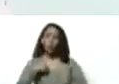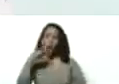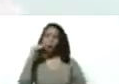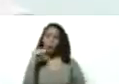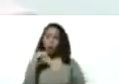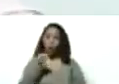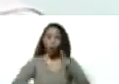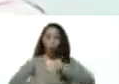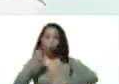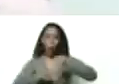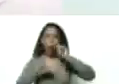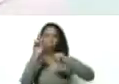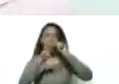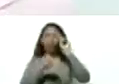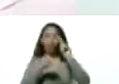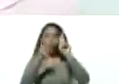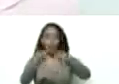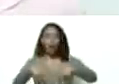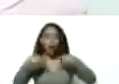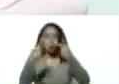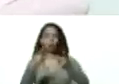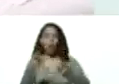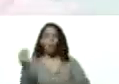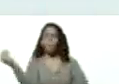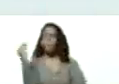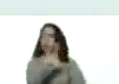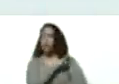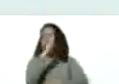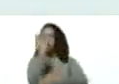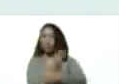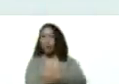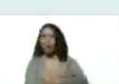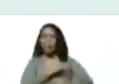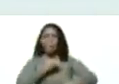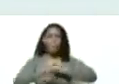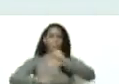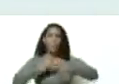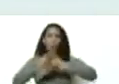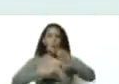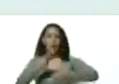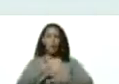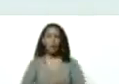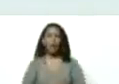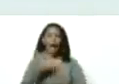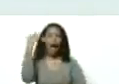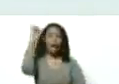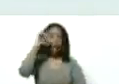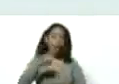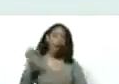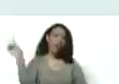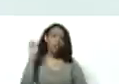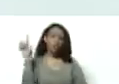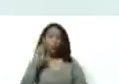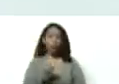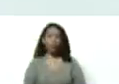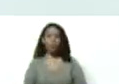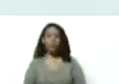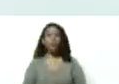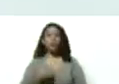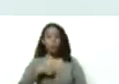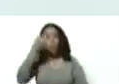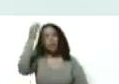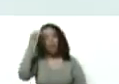de la construcción y renovación de la más poderosa fuerza política que exista en Venezuela y creo